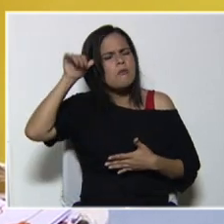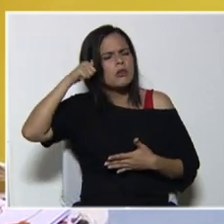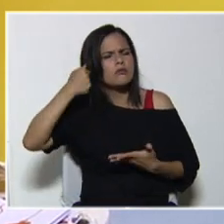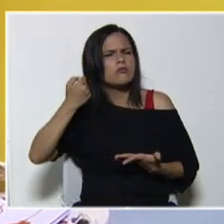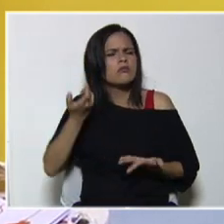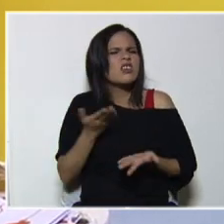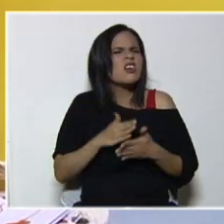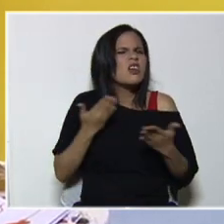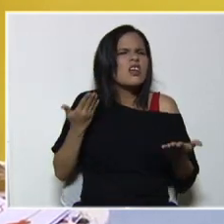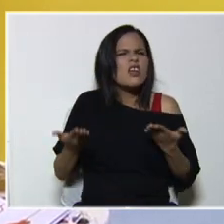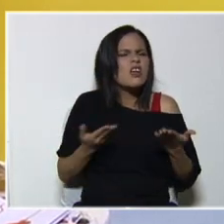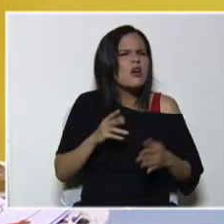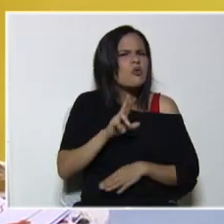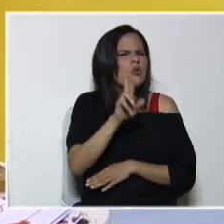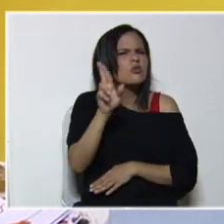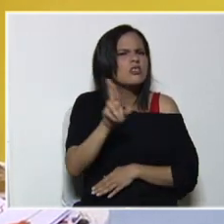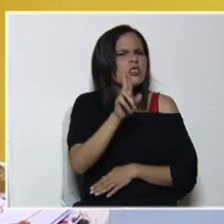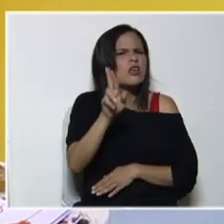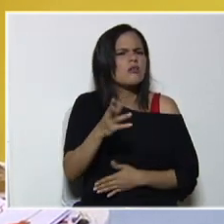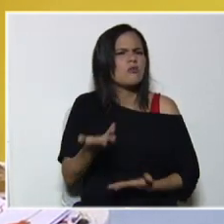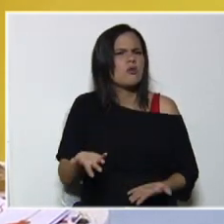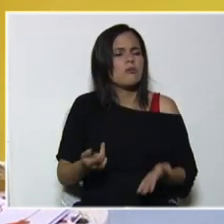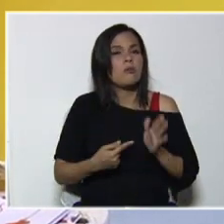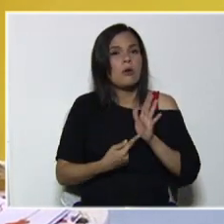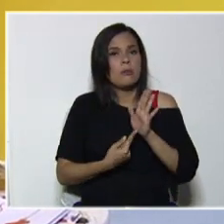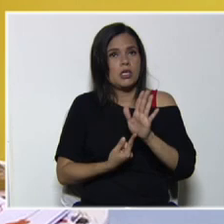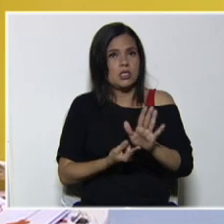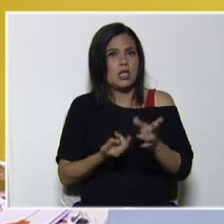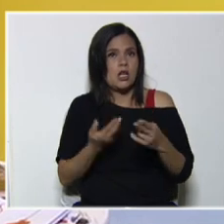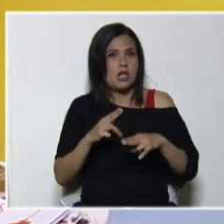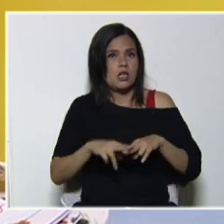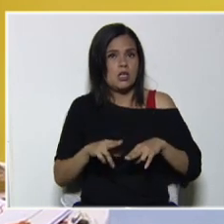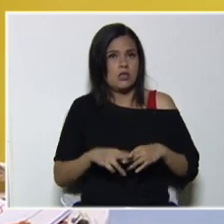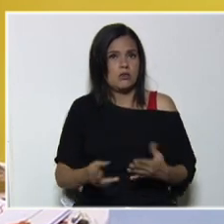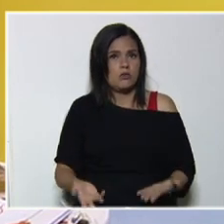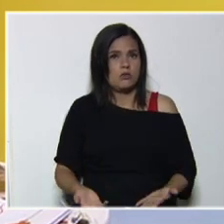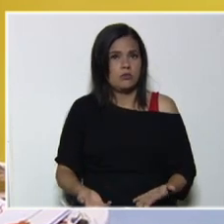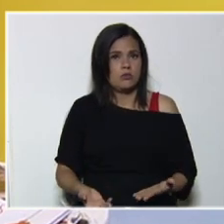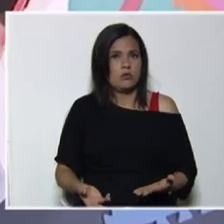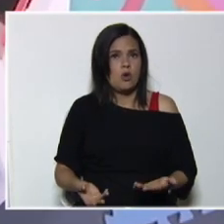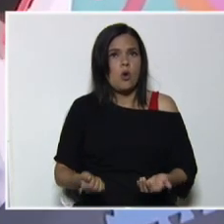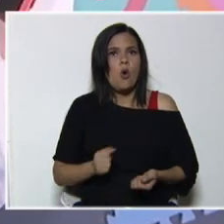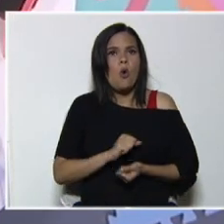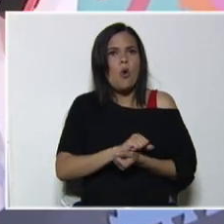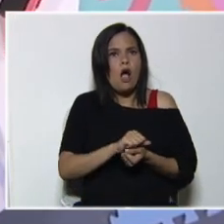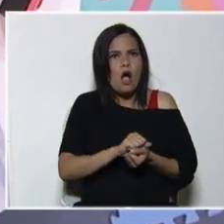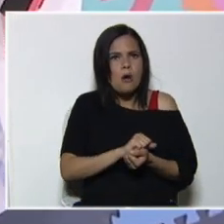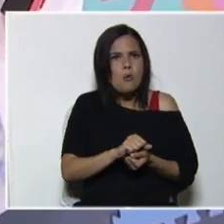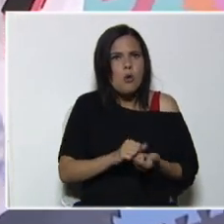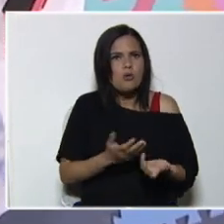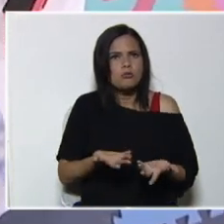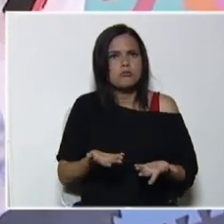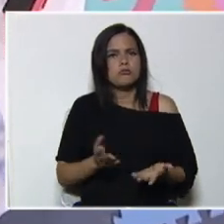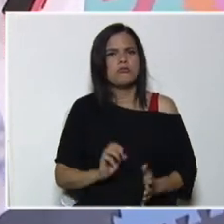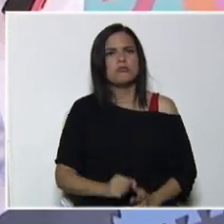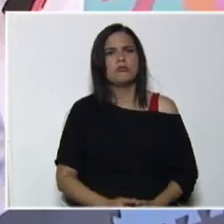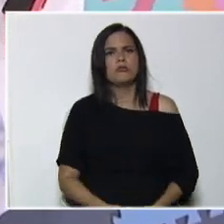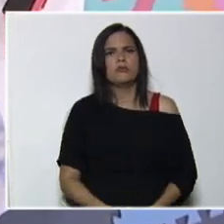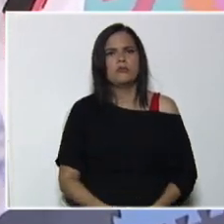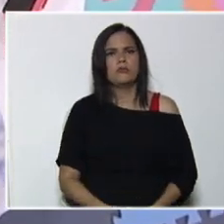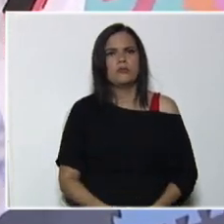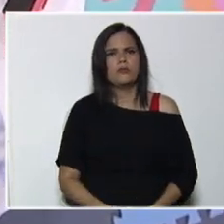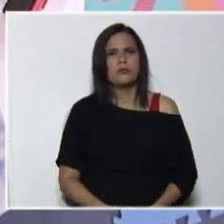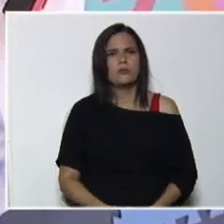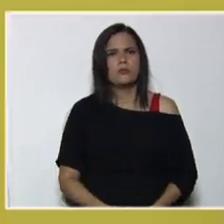Vamos a presentarle a nuestras niñas y a nuestros niños más pequeños. Puede ser un jabón, su jabonera con un jabón